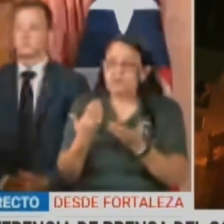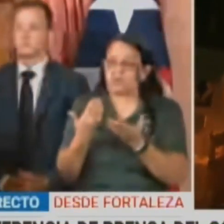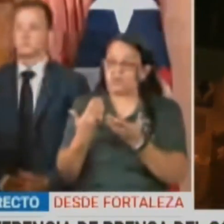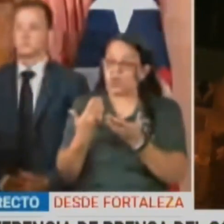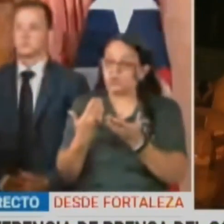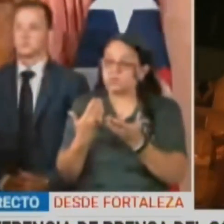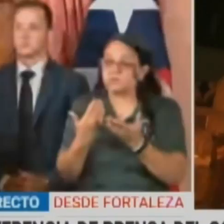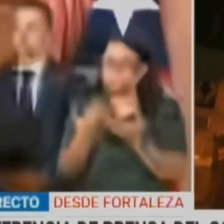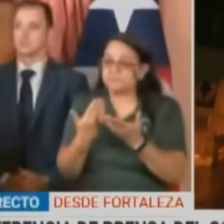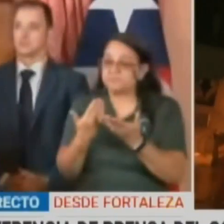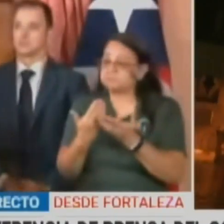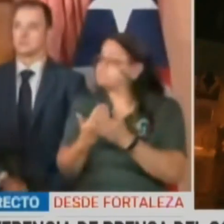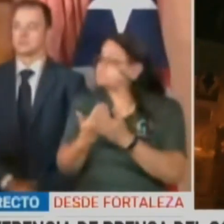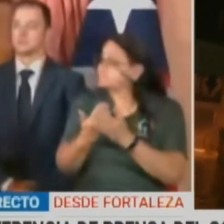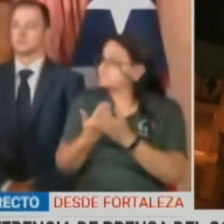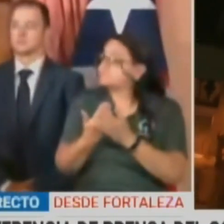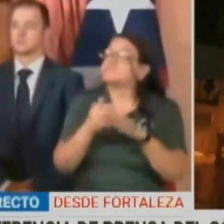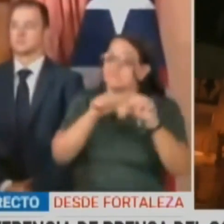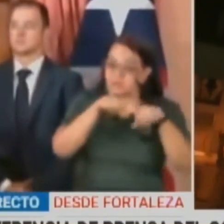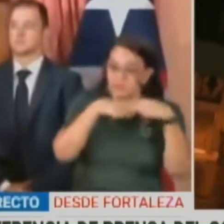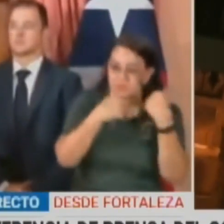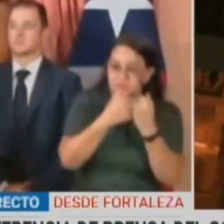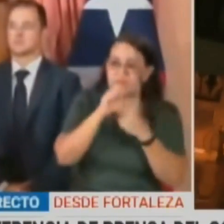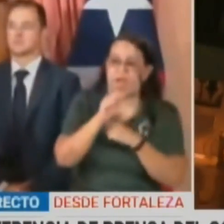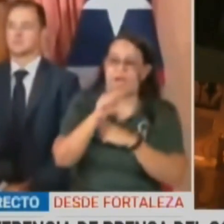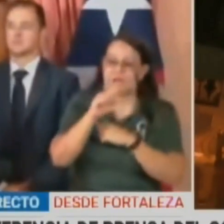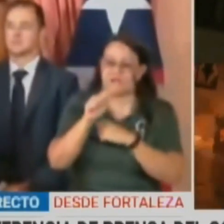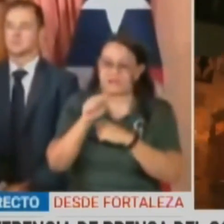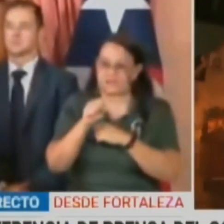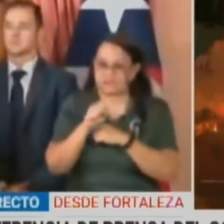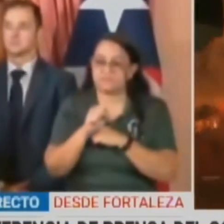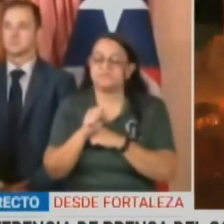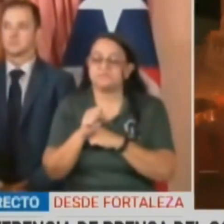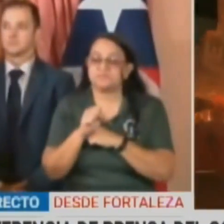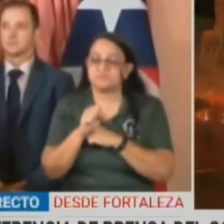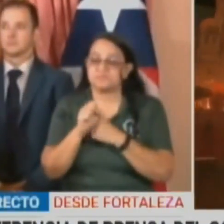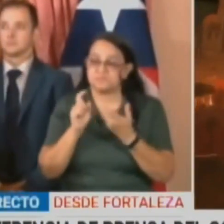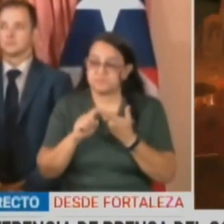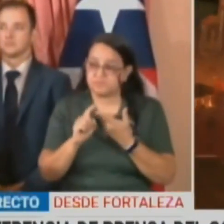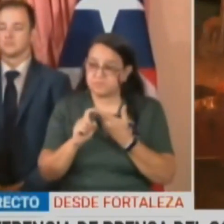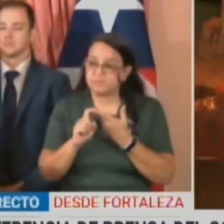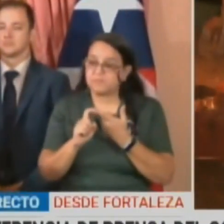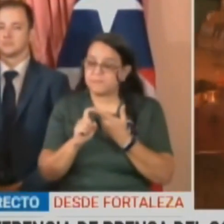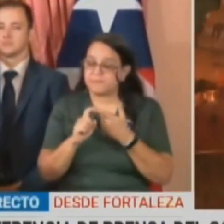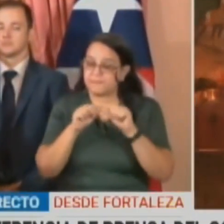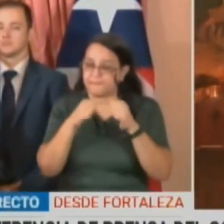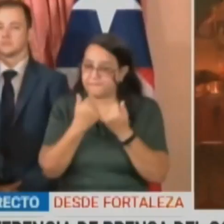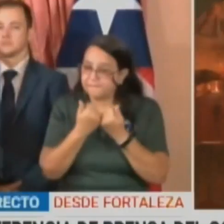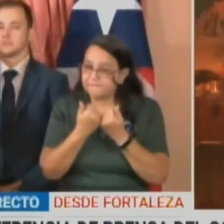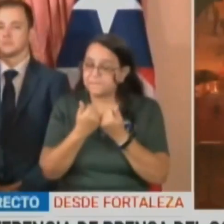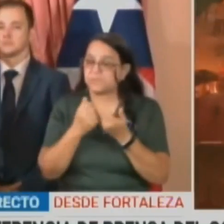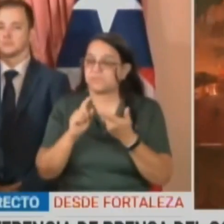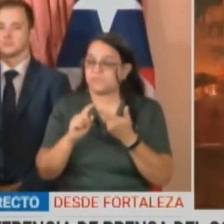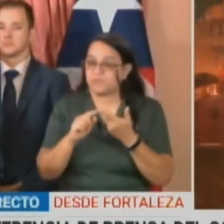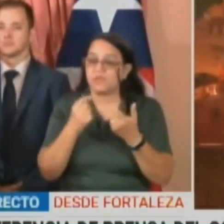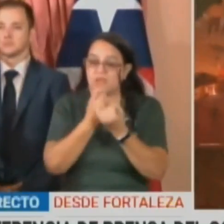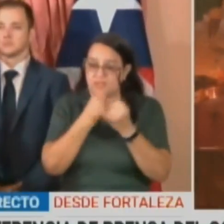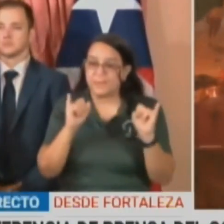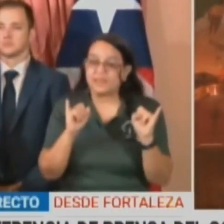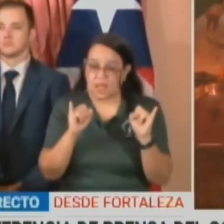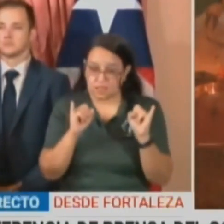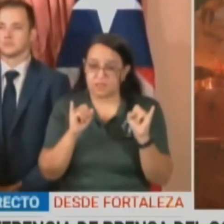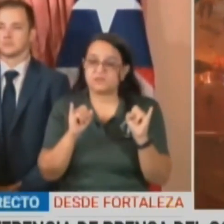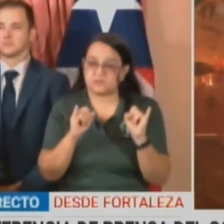vienen desde agencias como AFA, como agencias